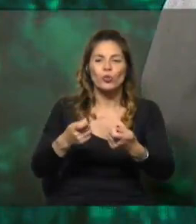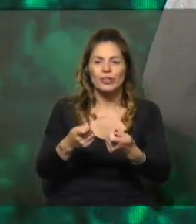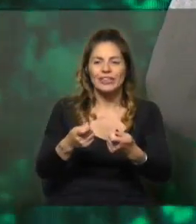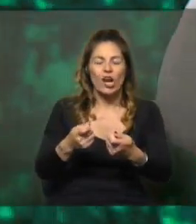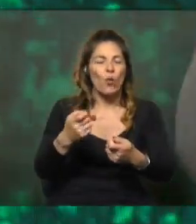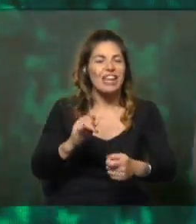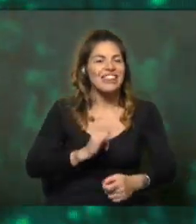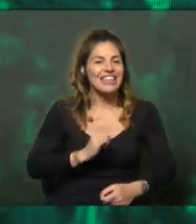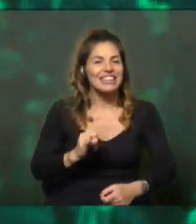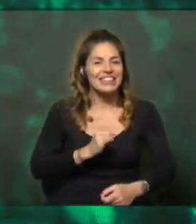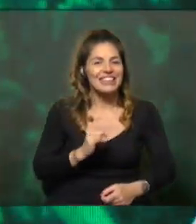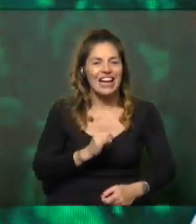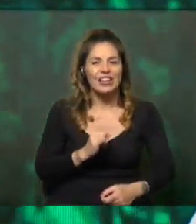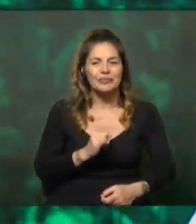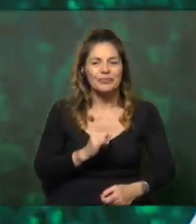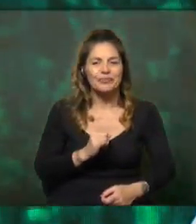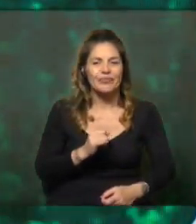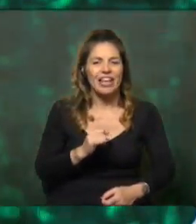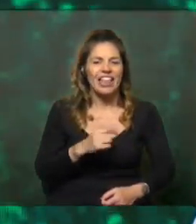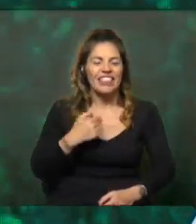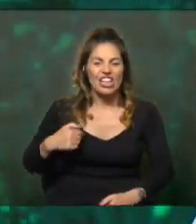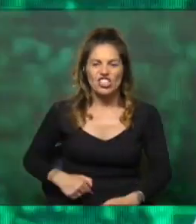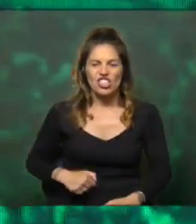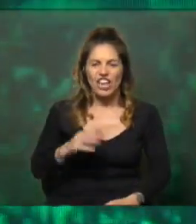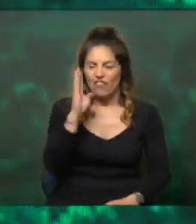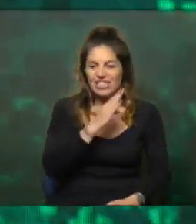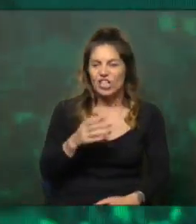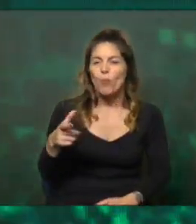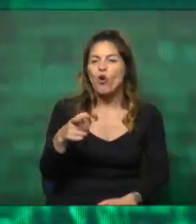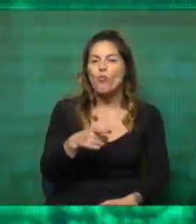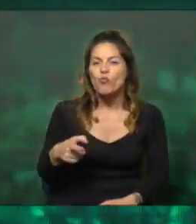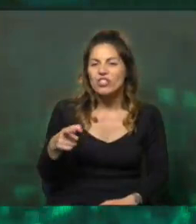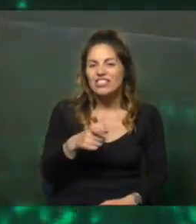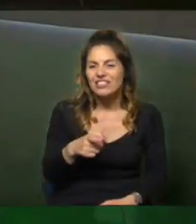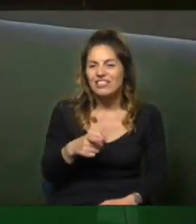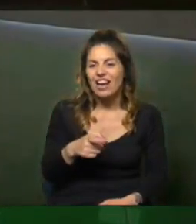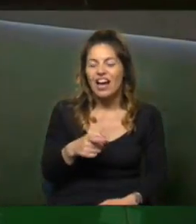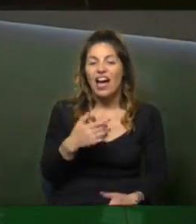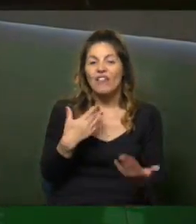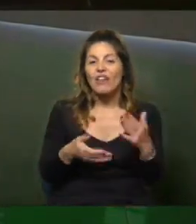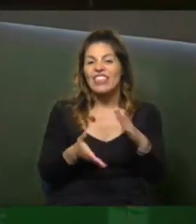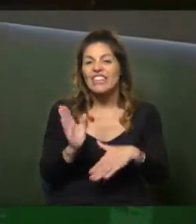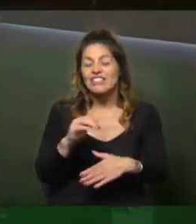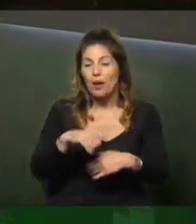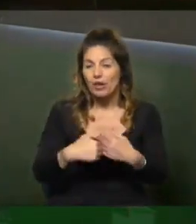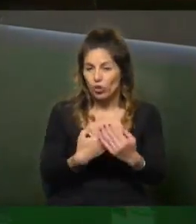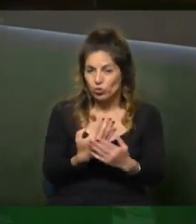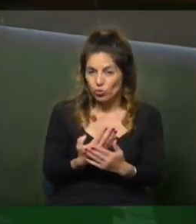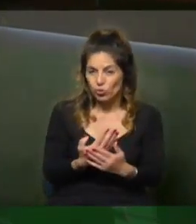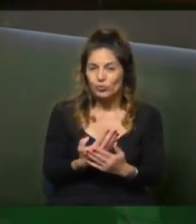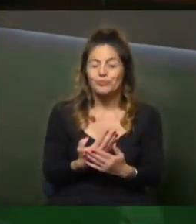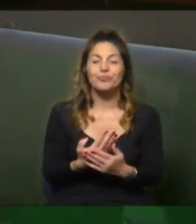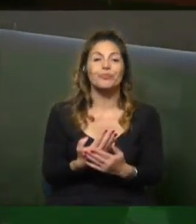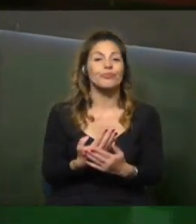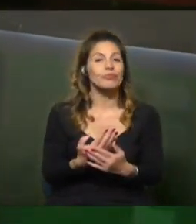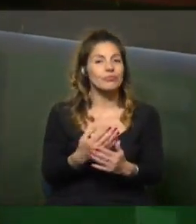una identidad caricaturesca de China o de Brasil como comunistas hablaba de irse del mercosur va a